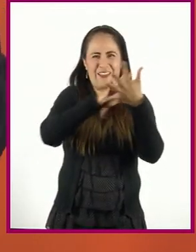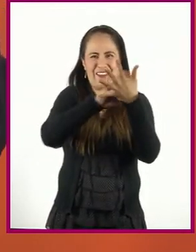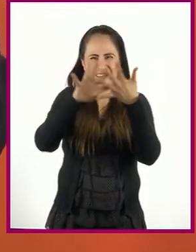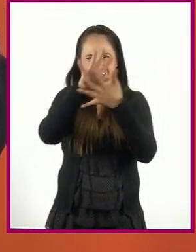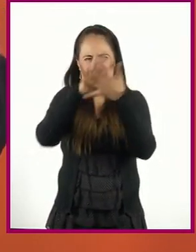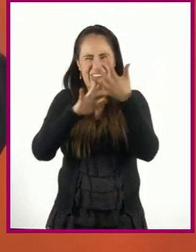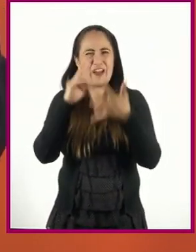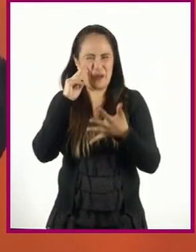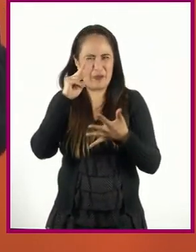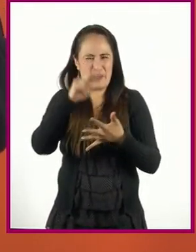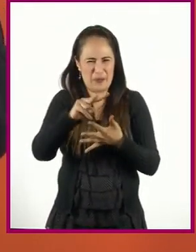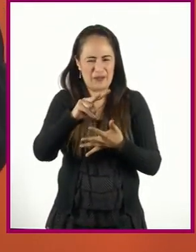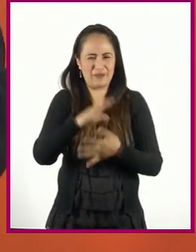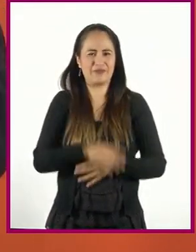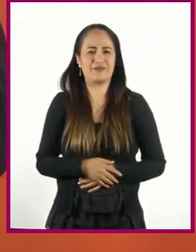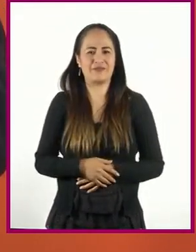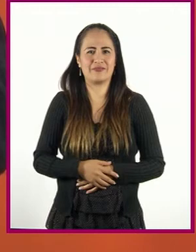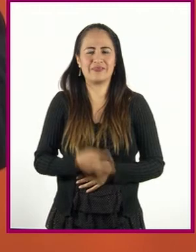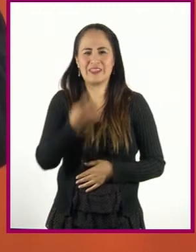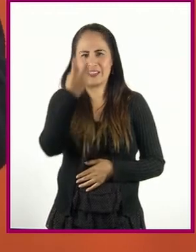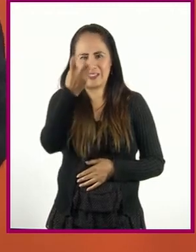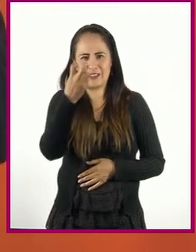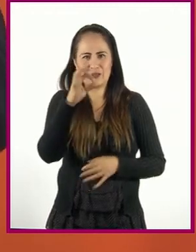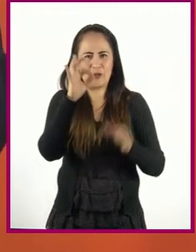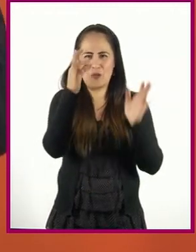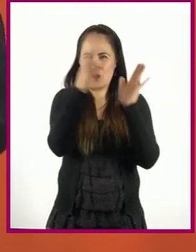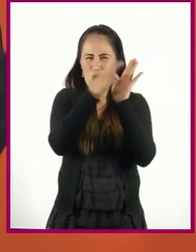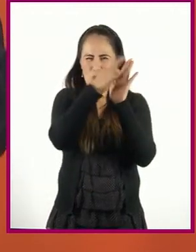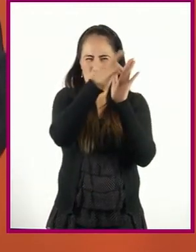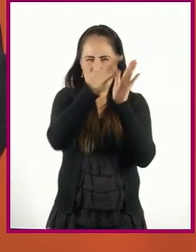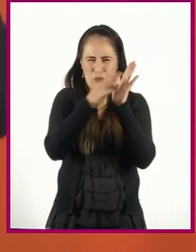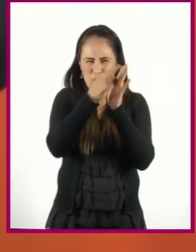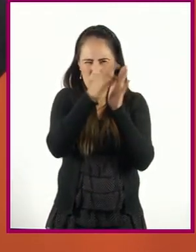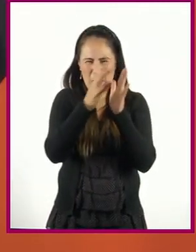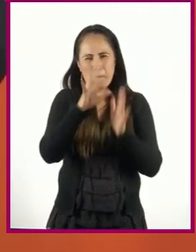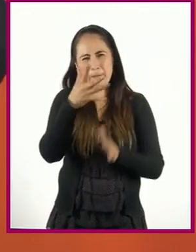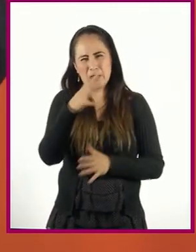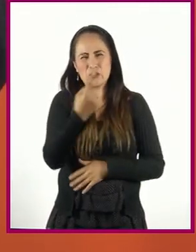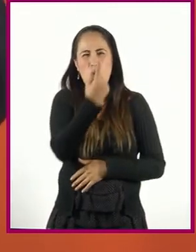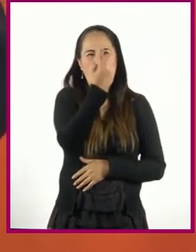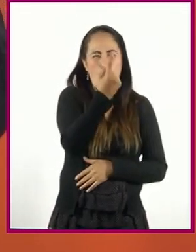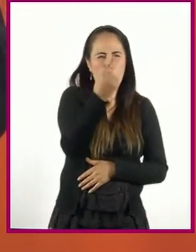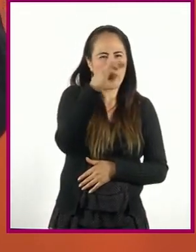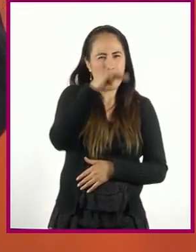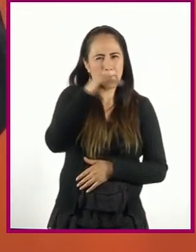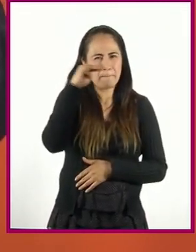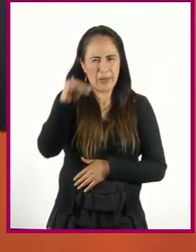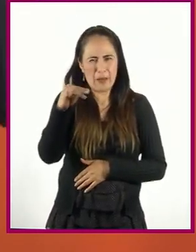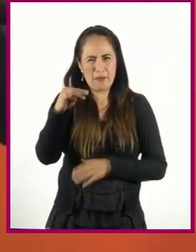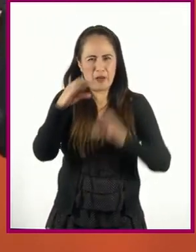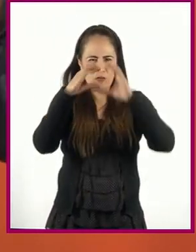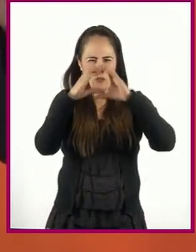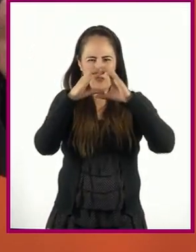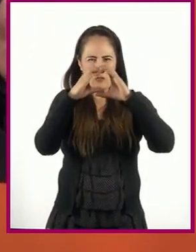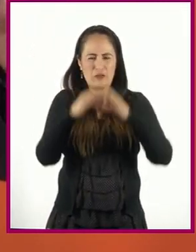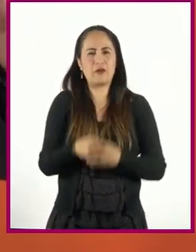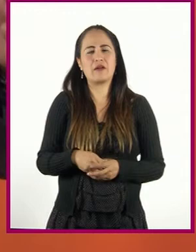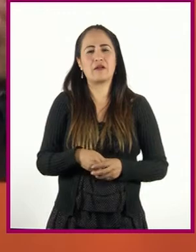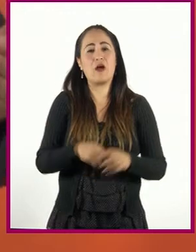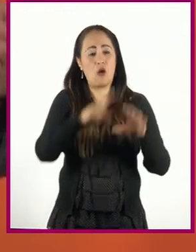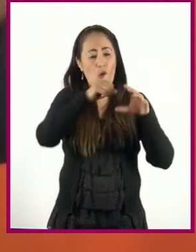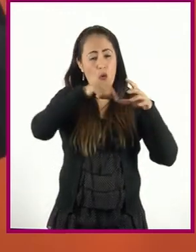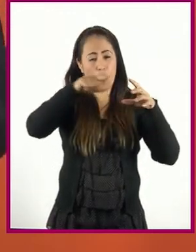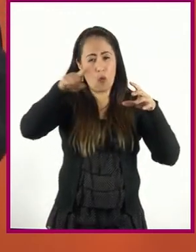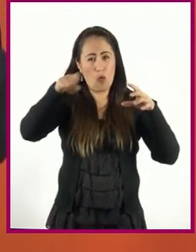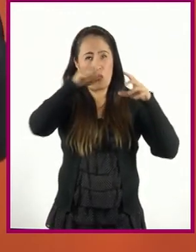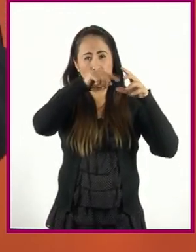pueden observar. Estos orificios miden aproximadamente 1 milímetro de diámetro, mientras que las ondas